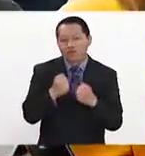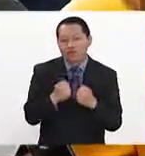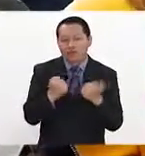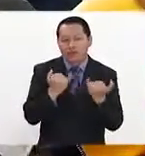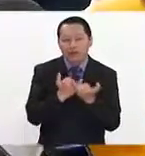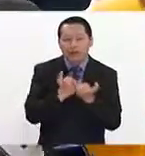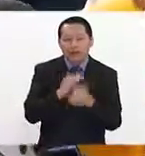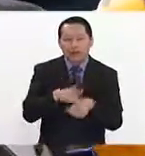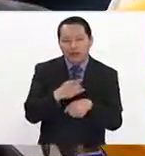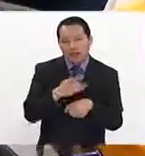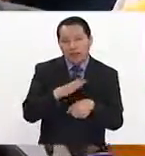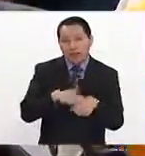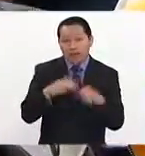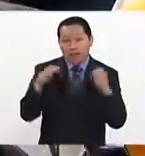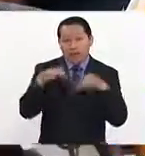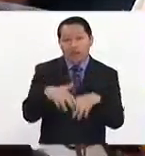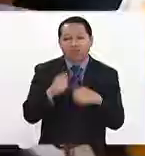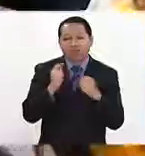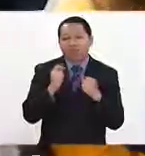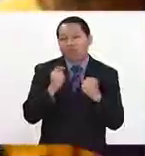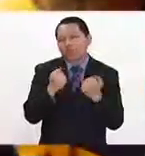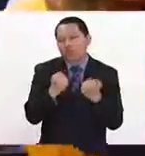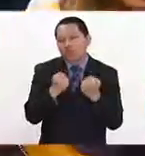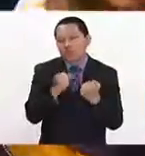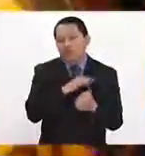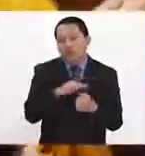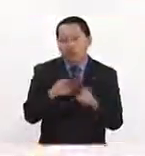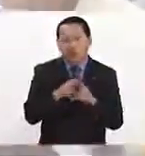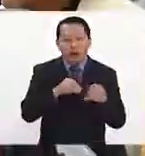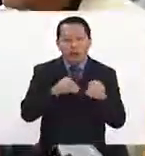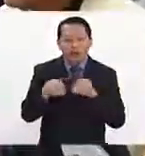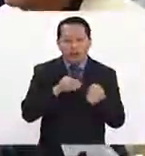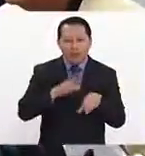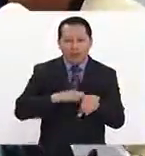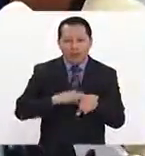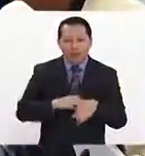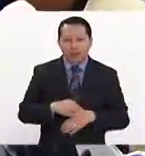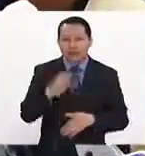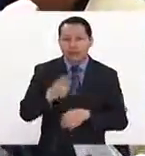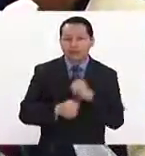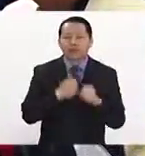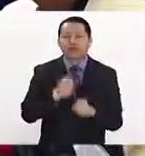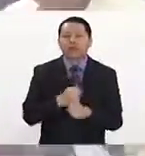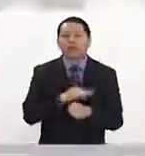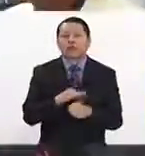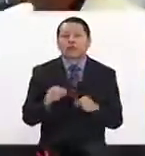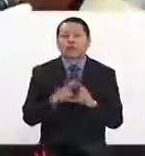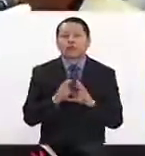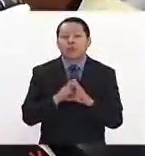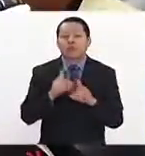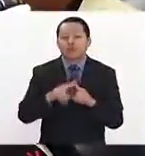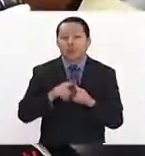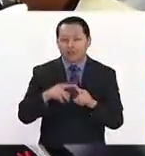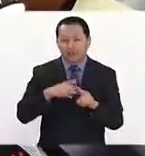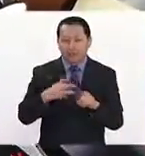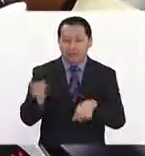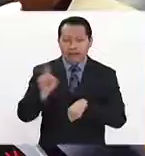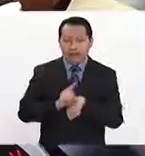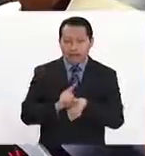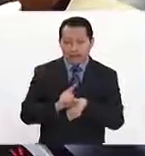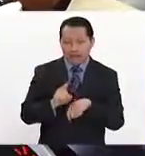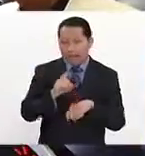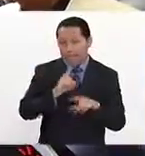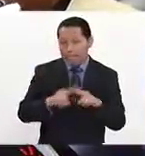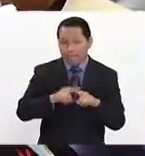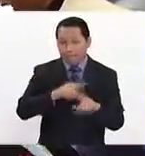por el hecho de ser las más pobladas, son las que más movilidad tienen. Este año pues tenemos dos bandas y van a estar todo el día tocando en el